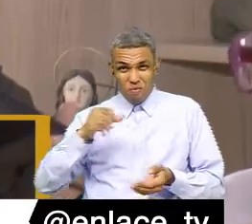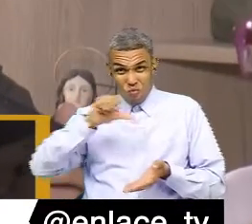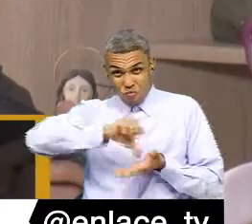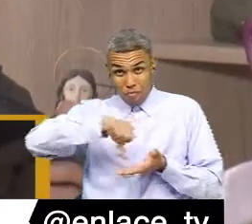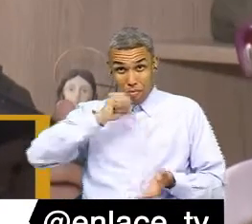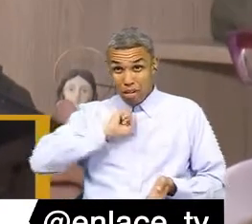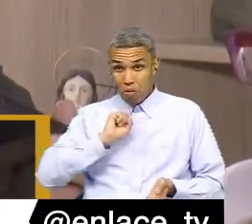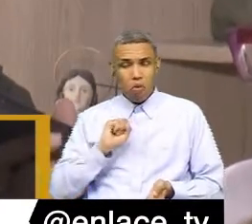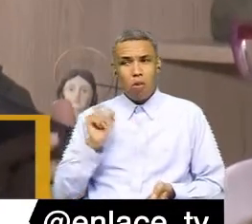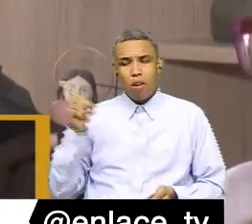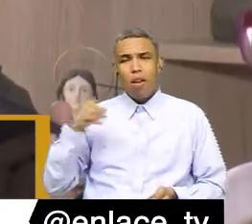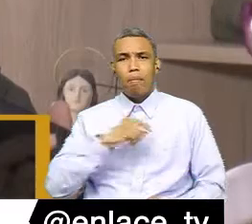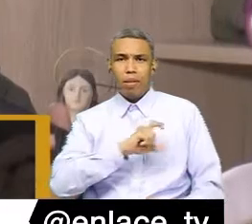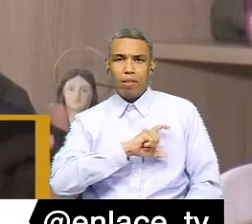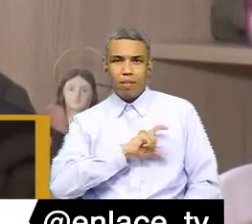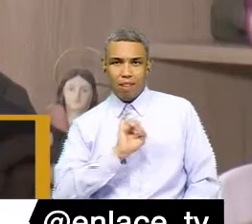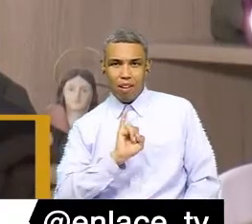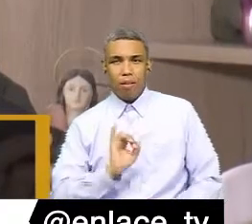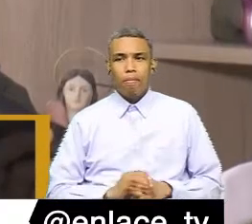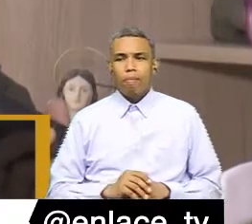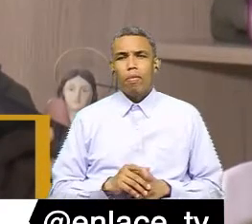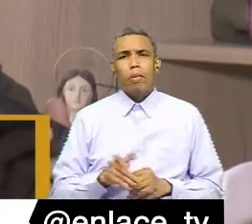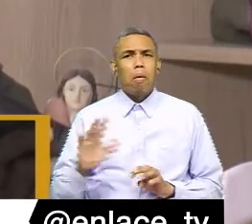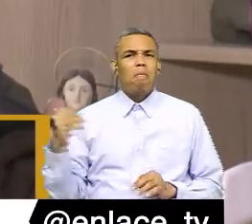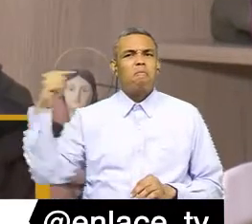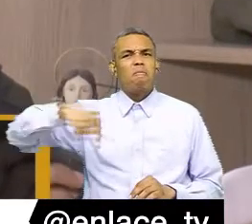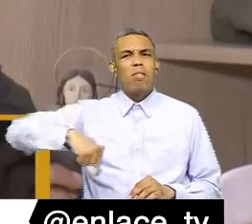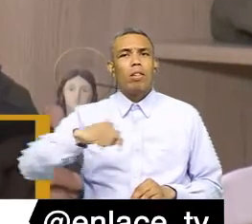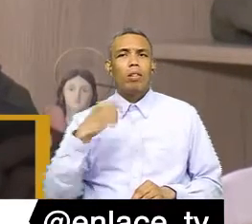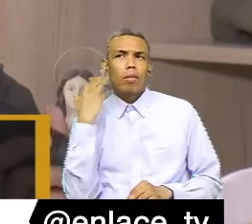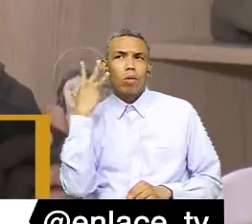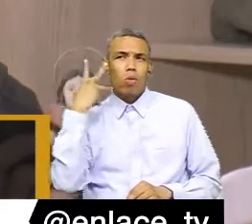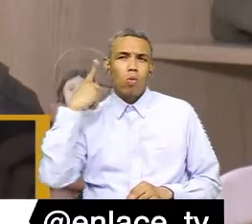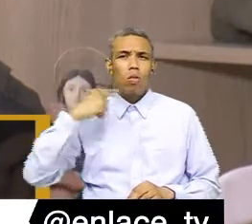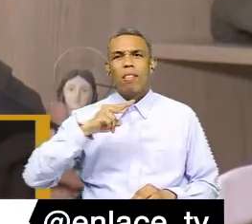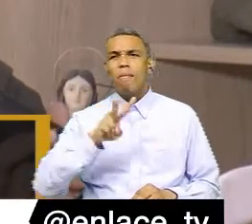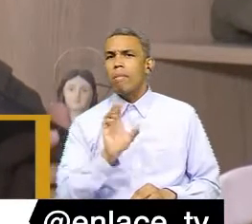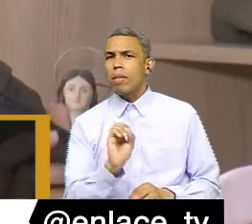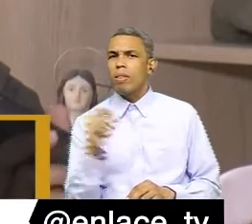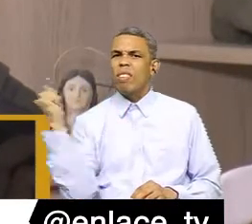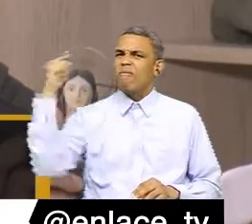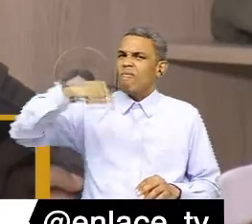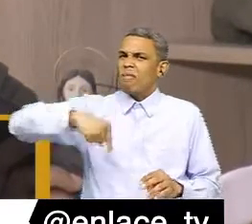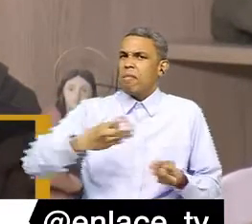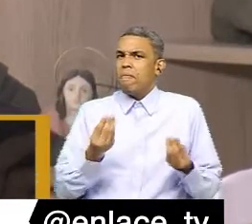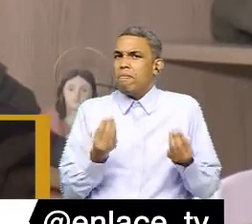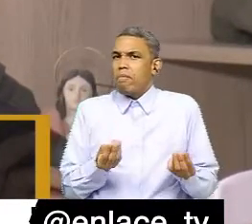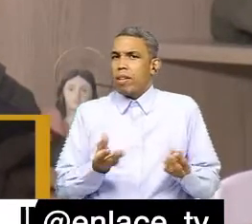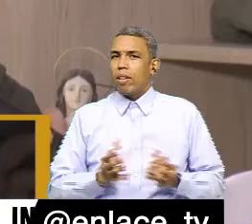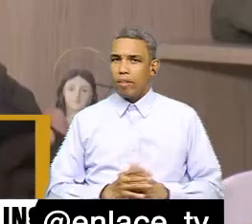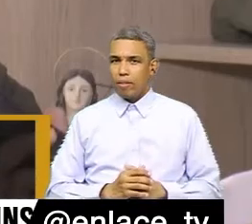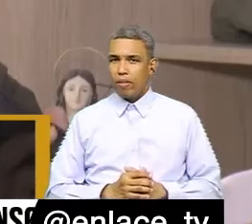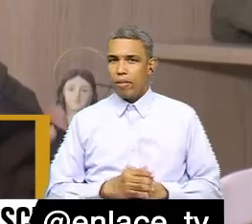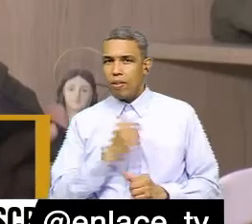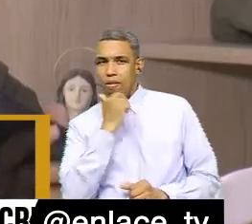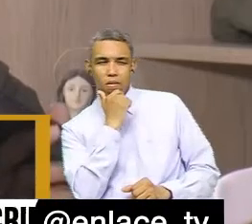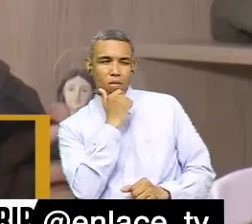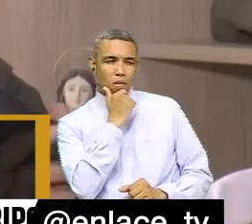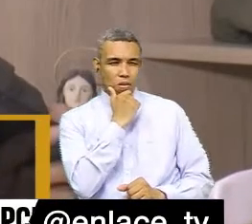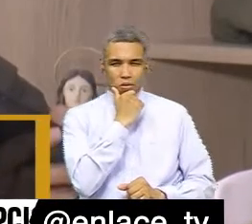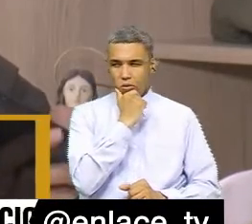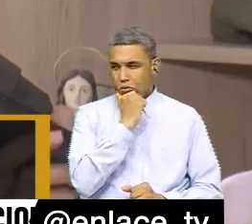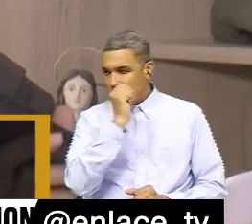acá en barrancabermeja y pues estamos indagando porque ya tiene conocimiento dónde tiene que ir a dejar los objetos